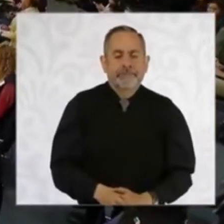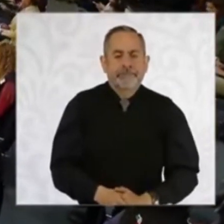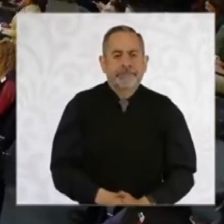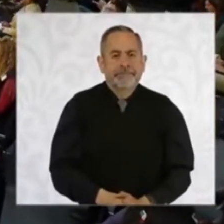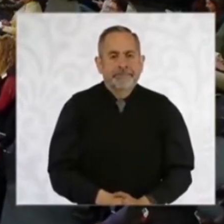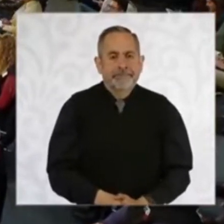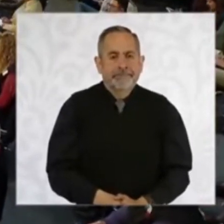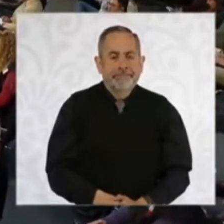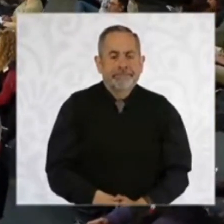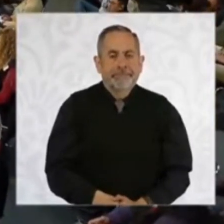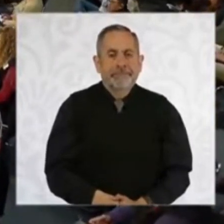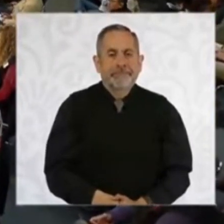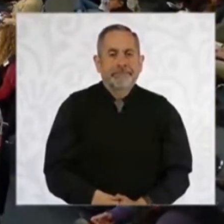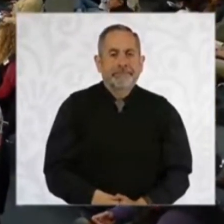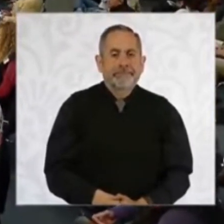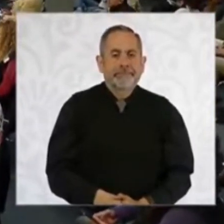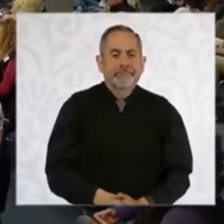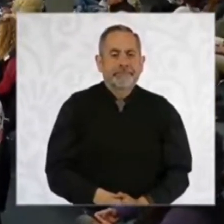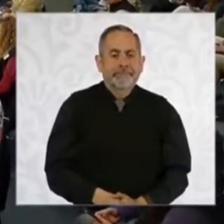acá.